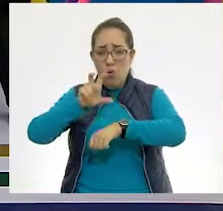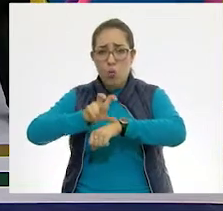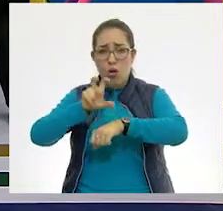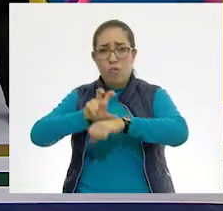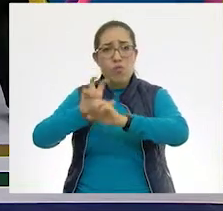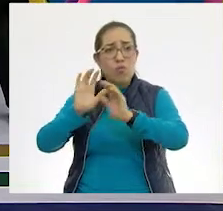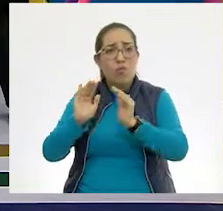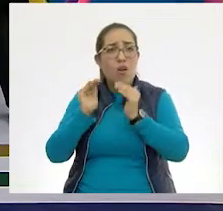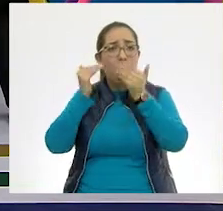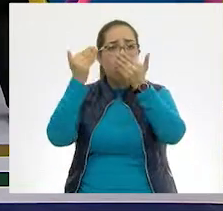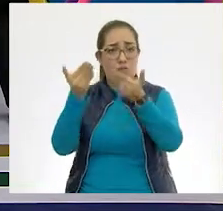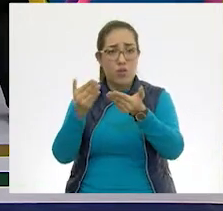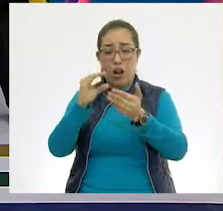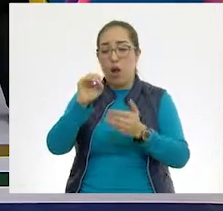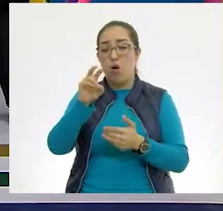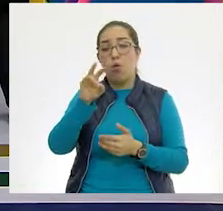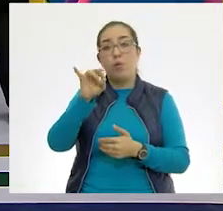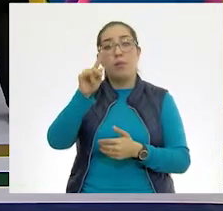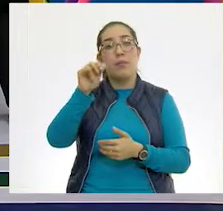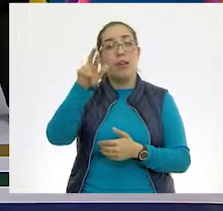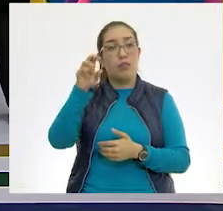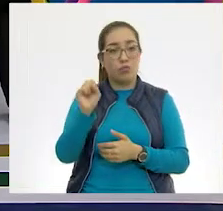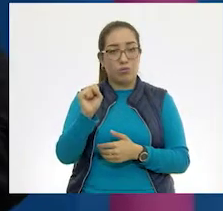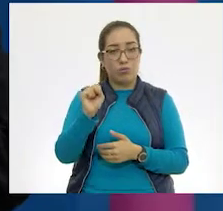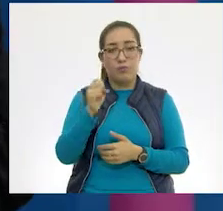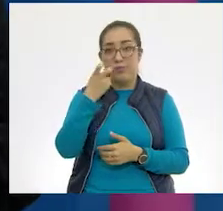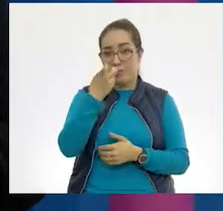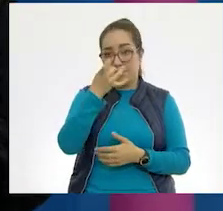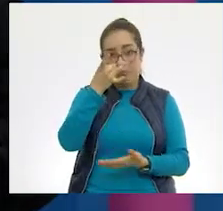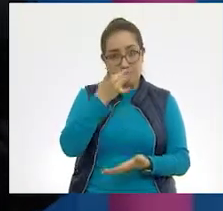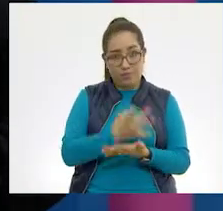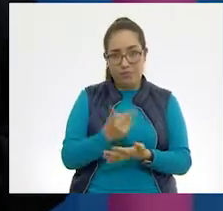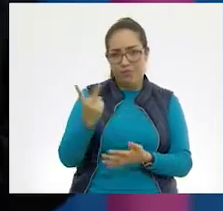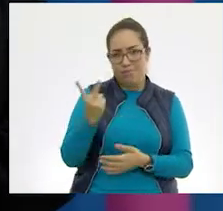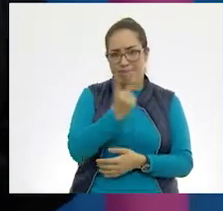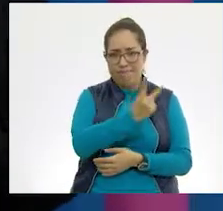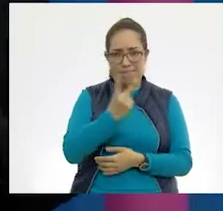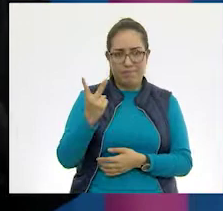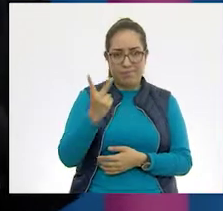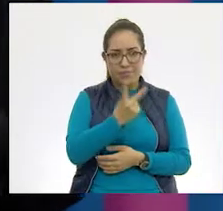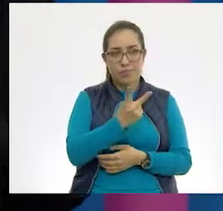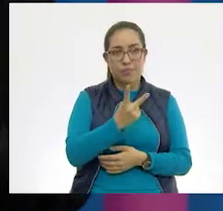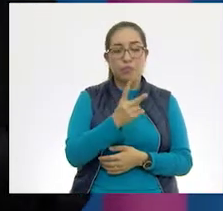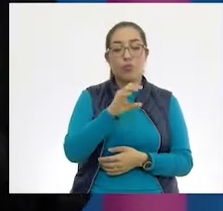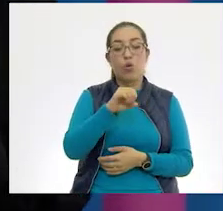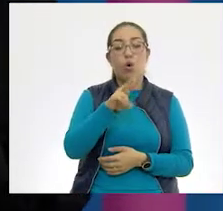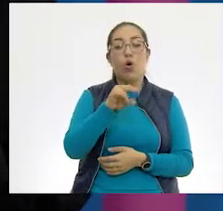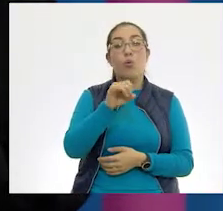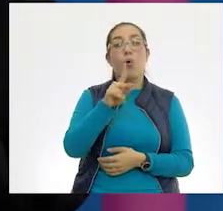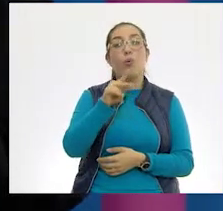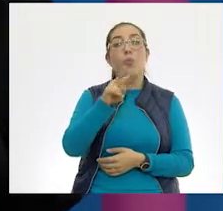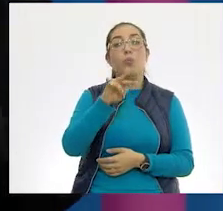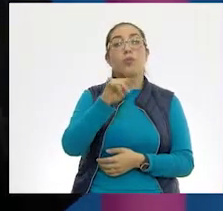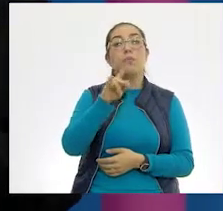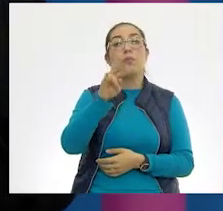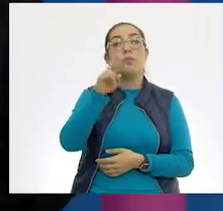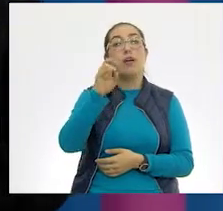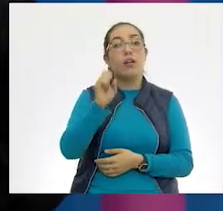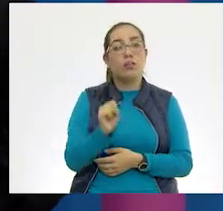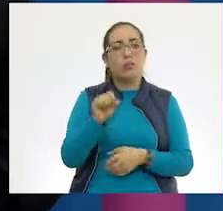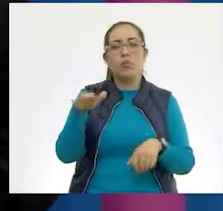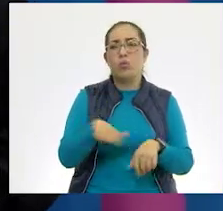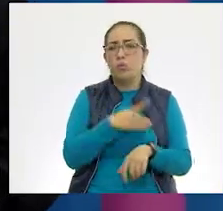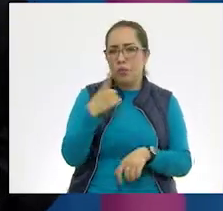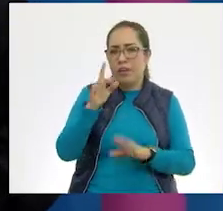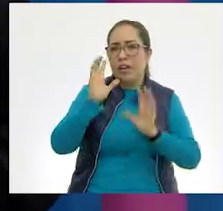es decir, son ovíparos. Por ahora solo mencionaremos que hay casos de ovovivíparos, porque aunque ya sabemos